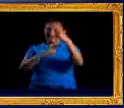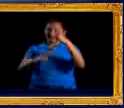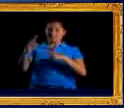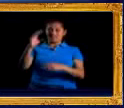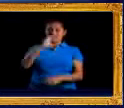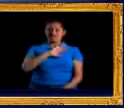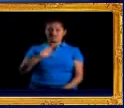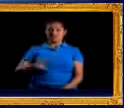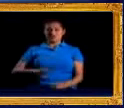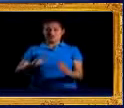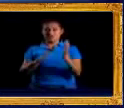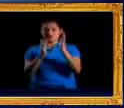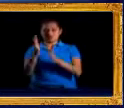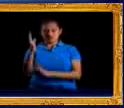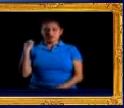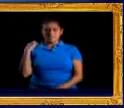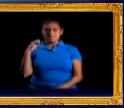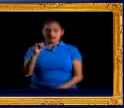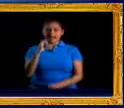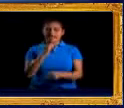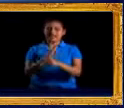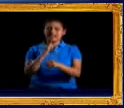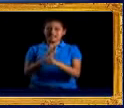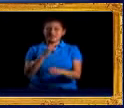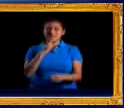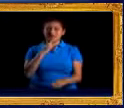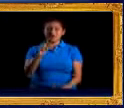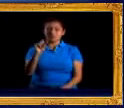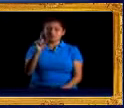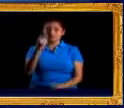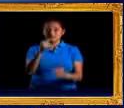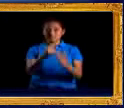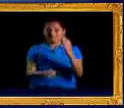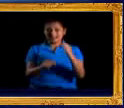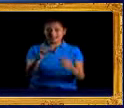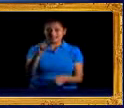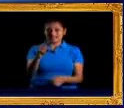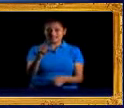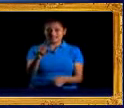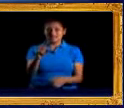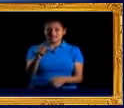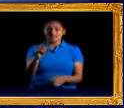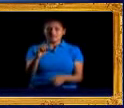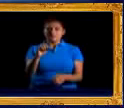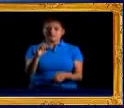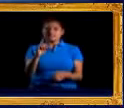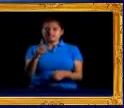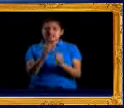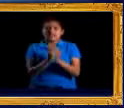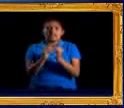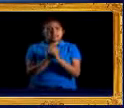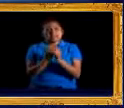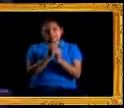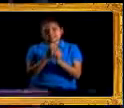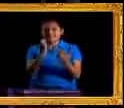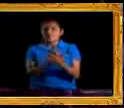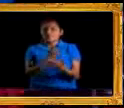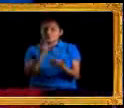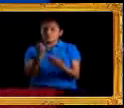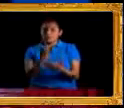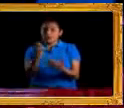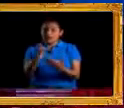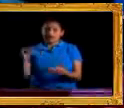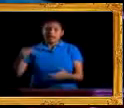de Cristo Jesús. Para la iglesia, hermano, es una señal este colapso financiero, esta crisis económica,